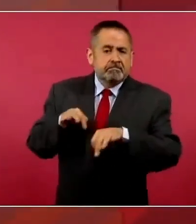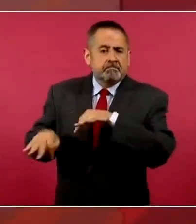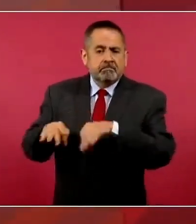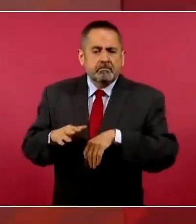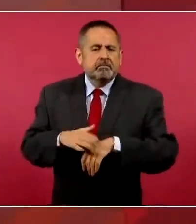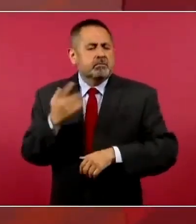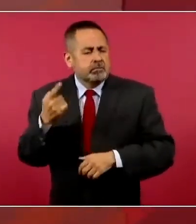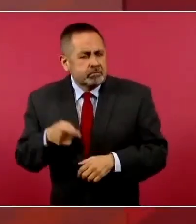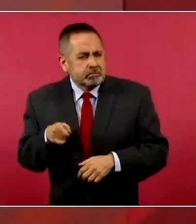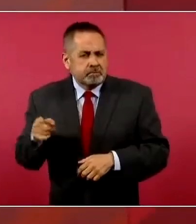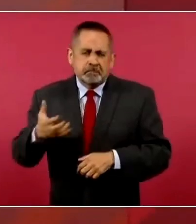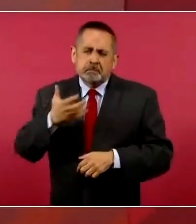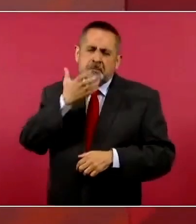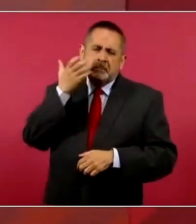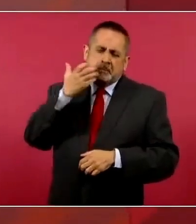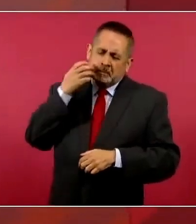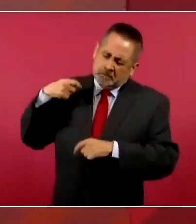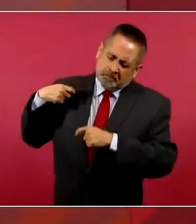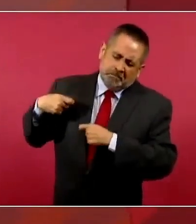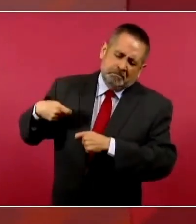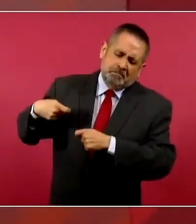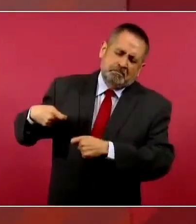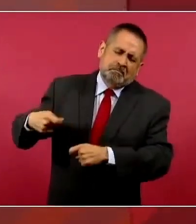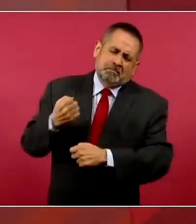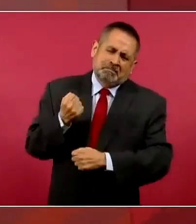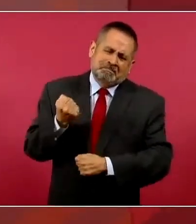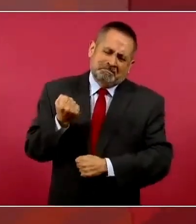¿De dónde viene eso?